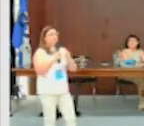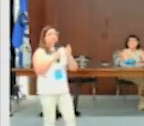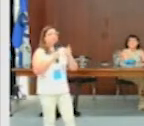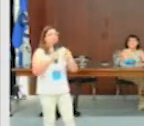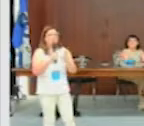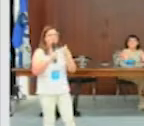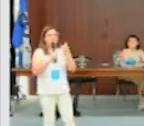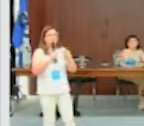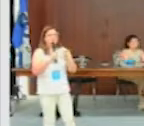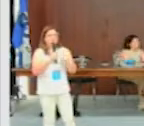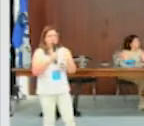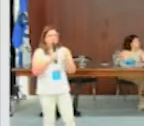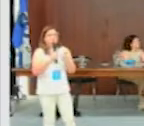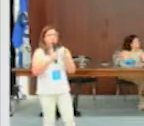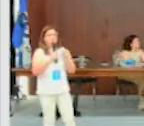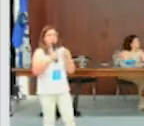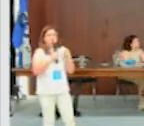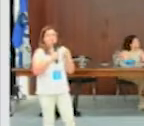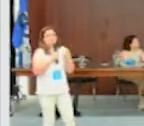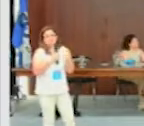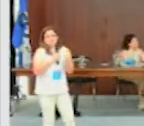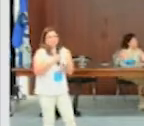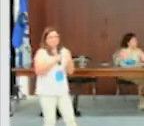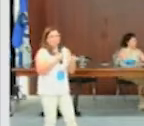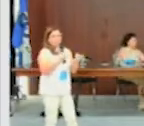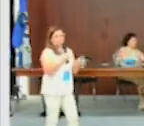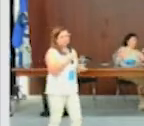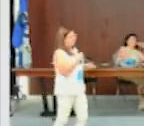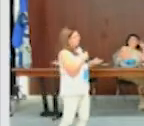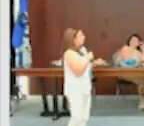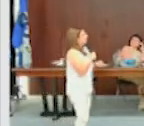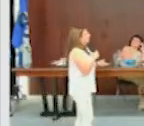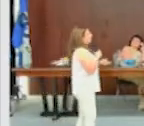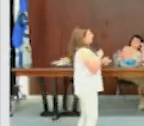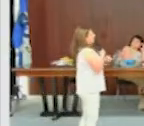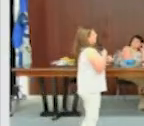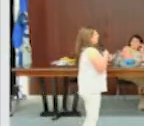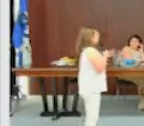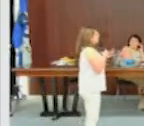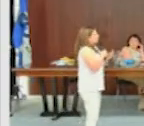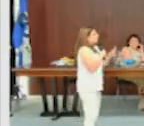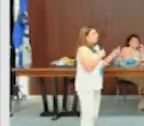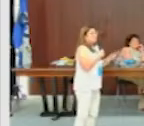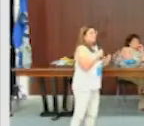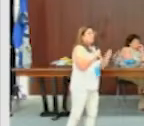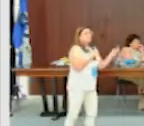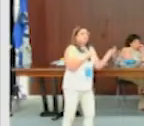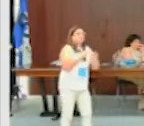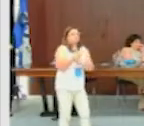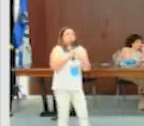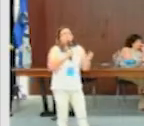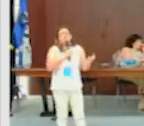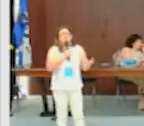tareas para las cuales nos especializamos o estudiamos. No debemos llegar tarde a